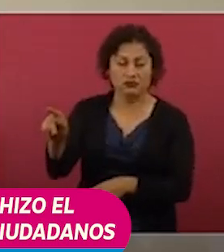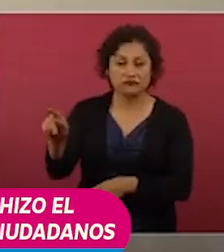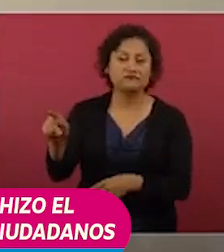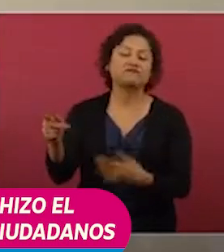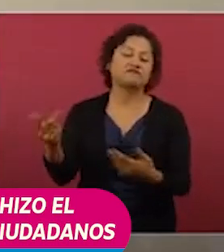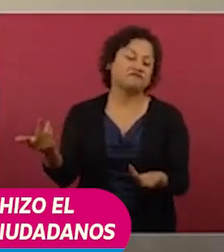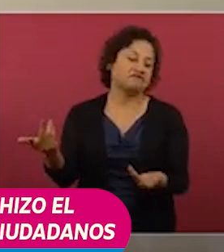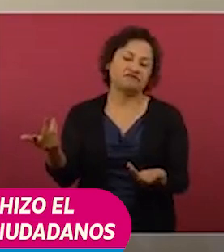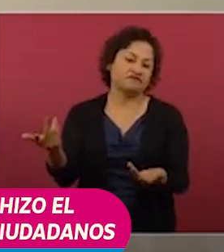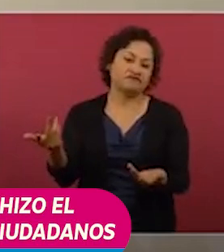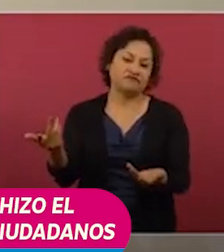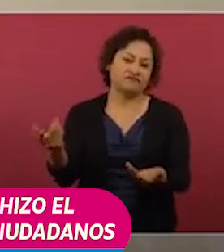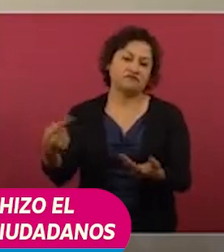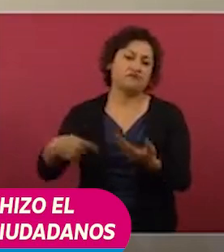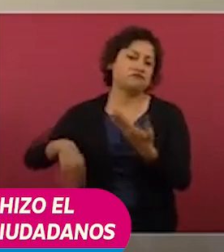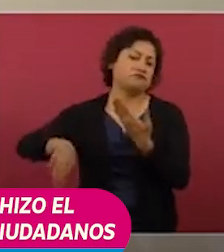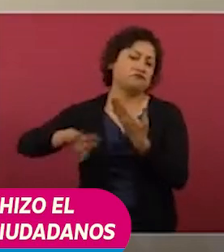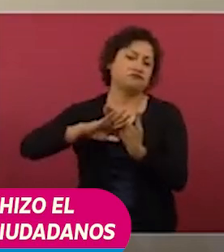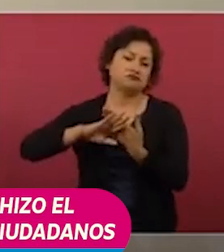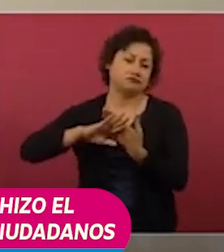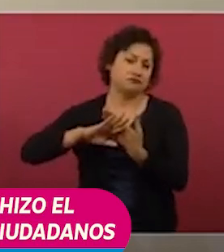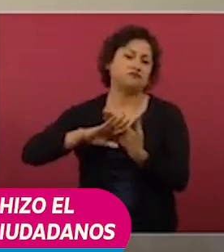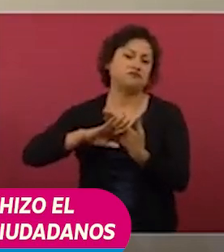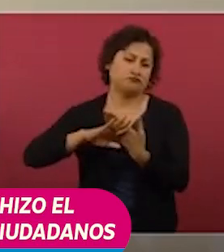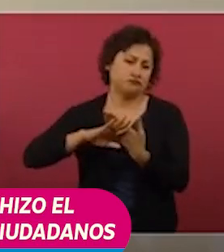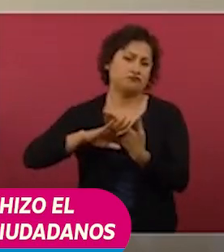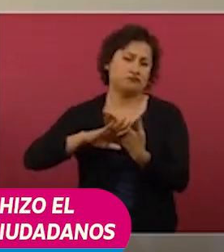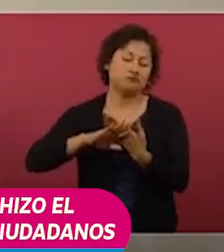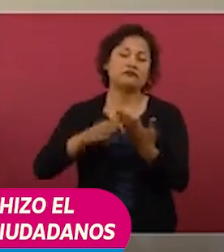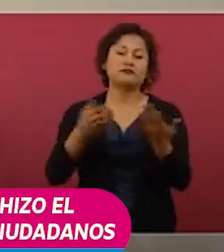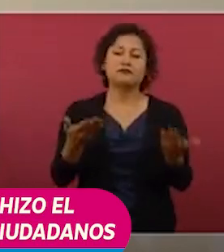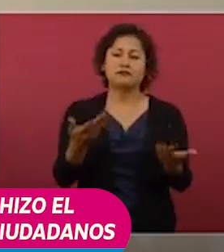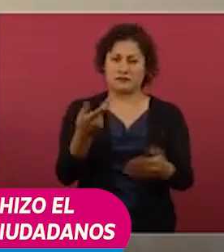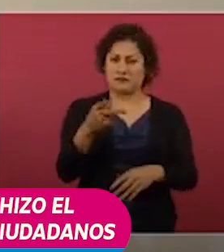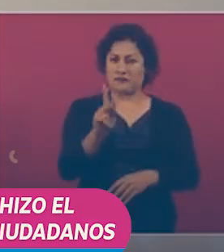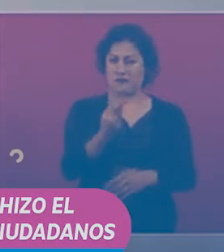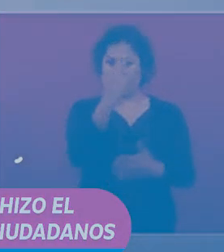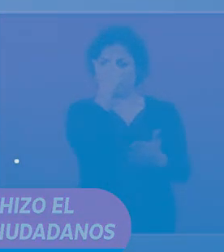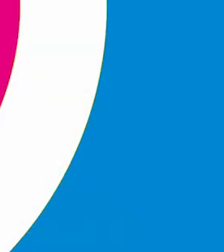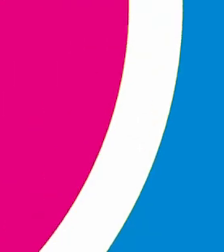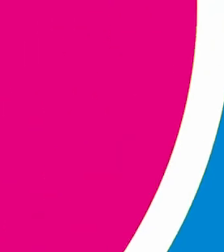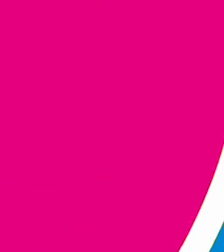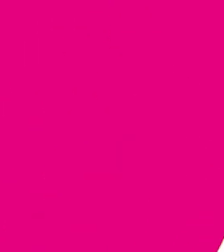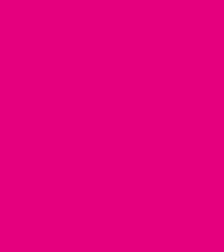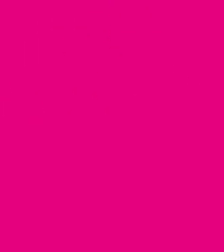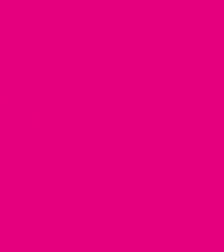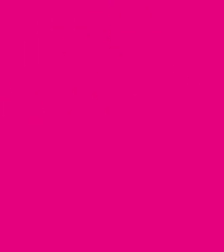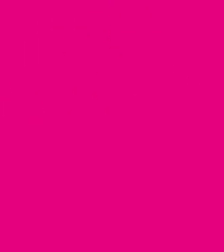están en contra de nosotros, pero no hay ninguna ilegalidad.